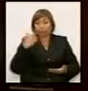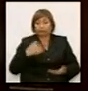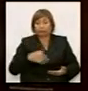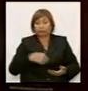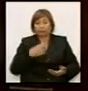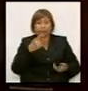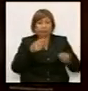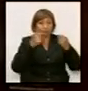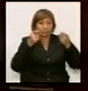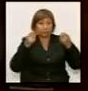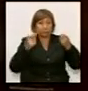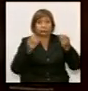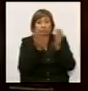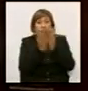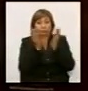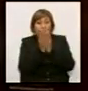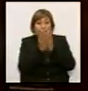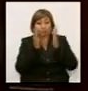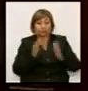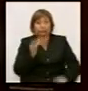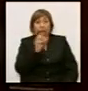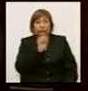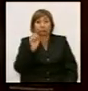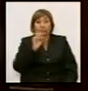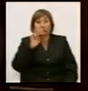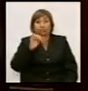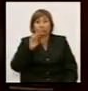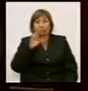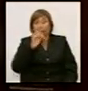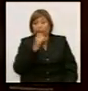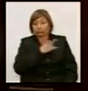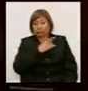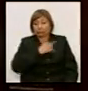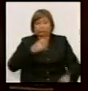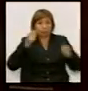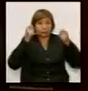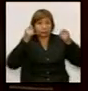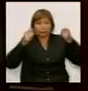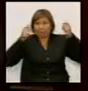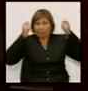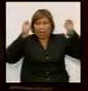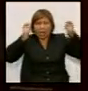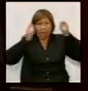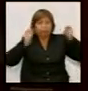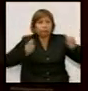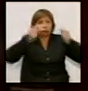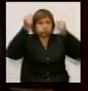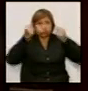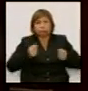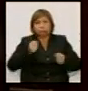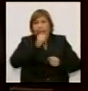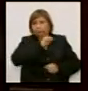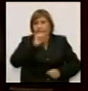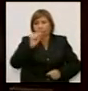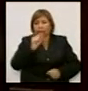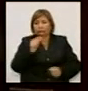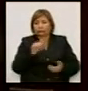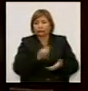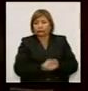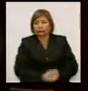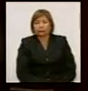la Federación de Estudiantes de San Marcos y se negó, tomando posición adversa, a